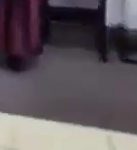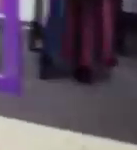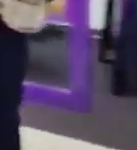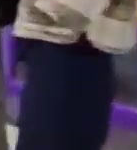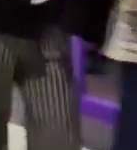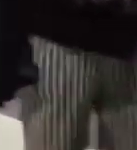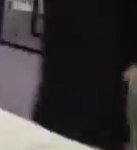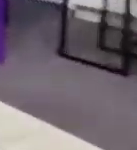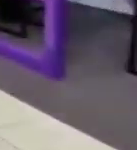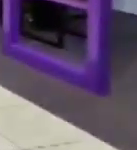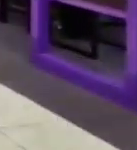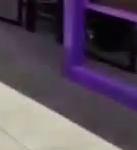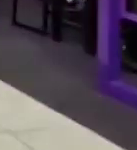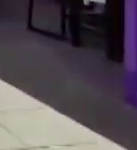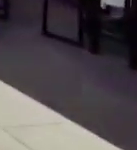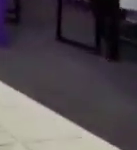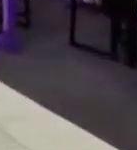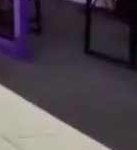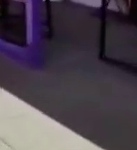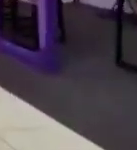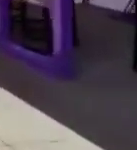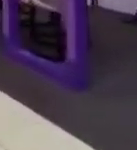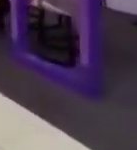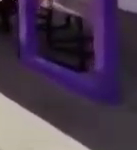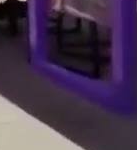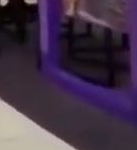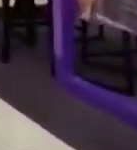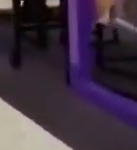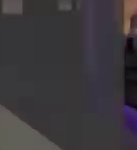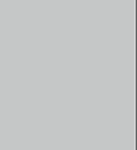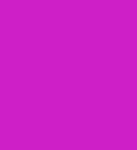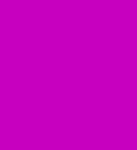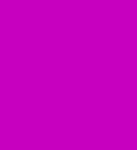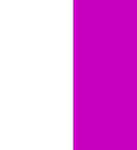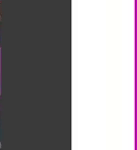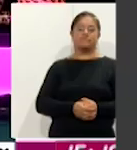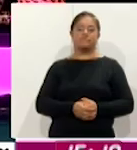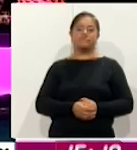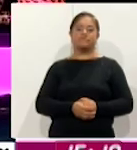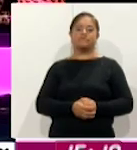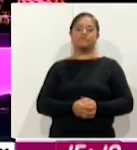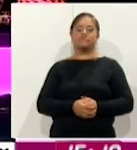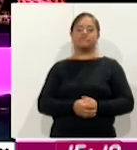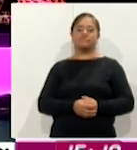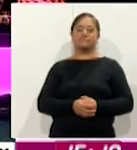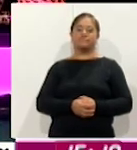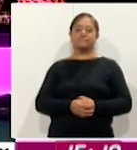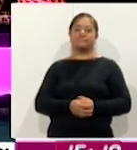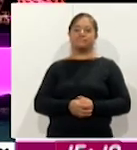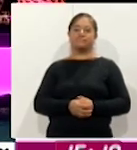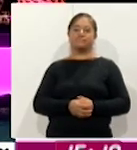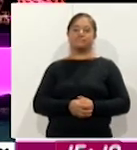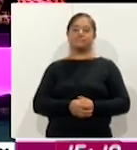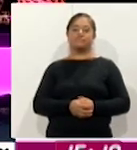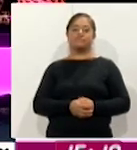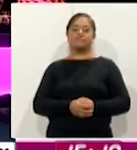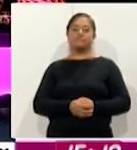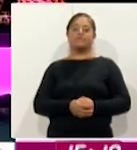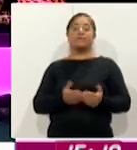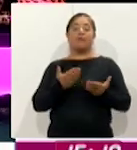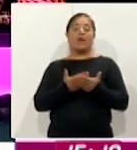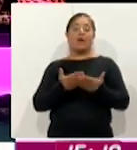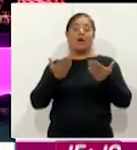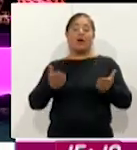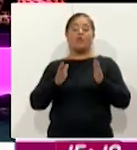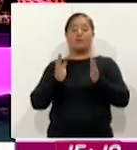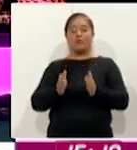y se pactaron más de 400 citas de negocio. Y en más información, ahora nos vamos a enlazar con mi